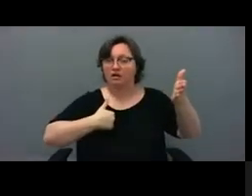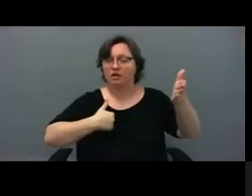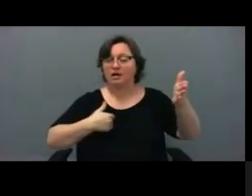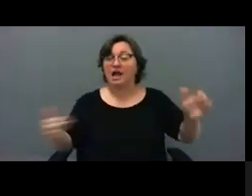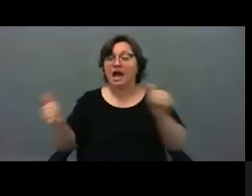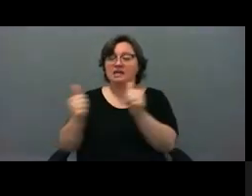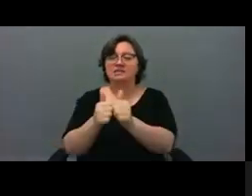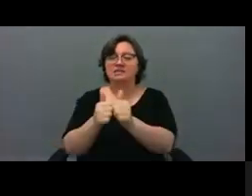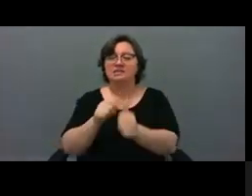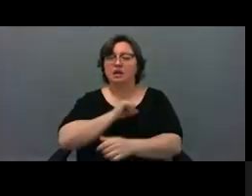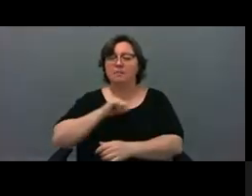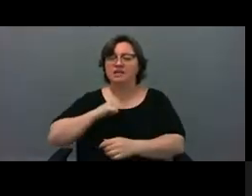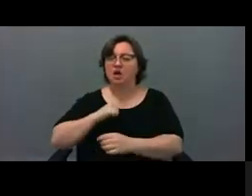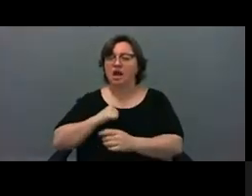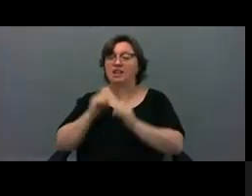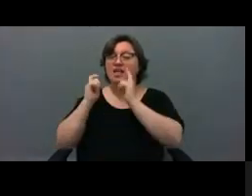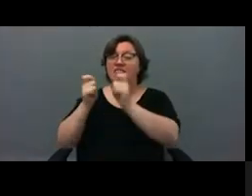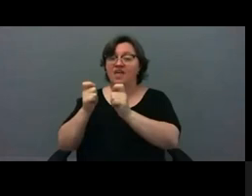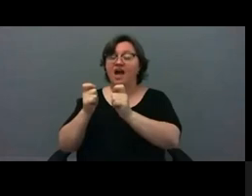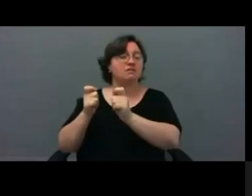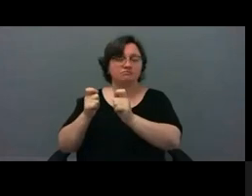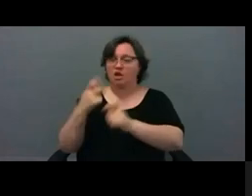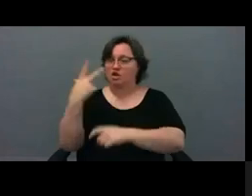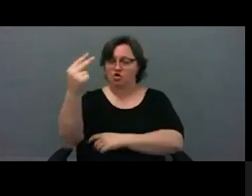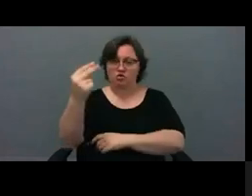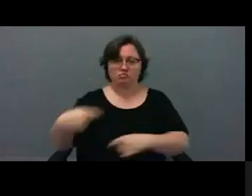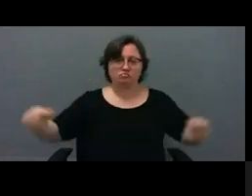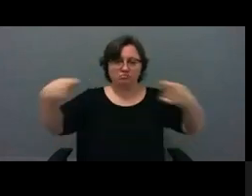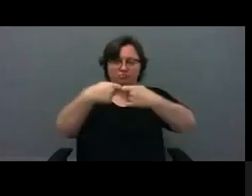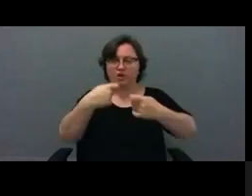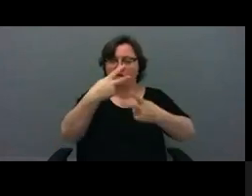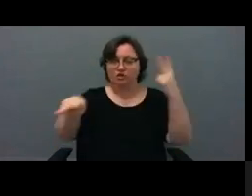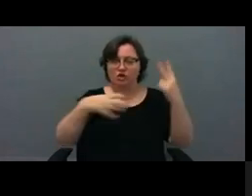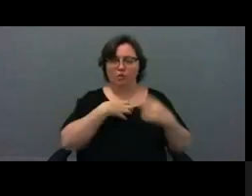a la prestación de asistencia personal. En este caso, Luis,